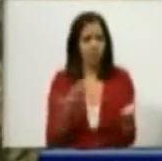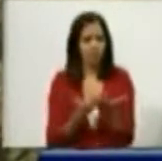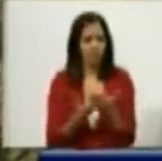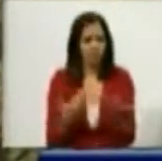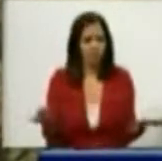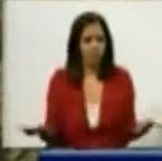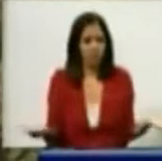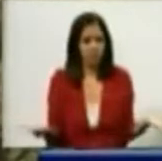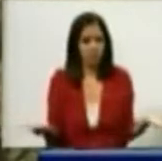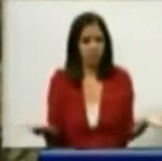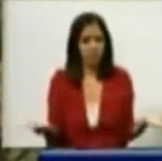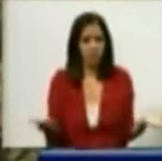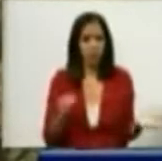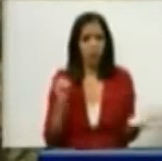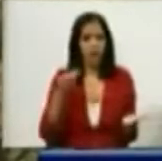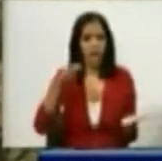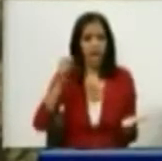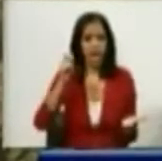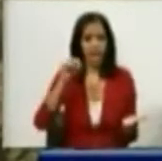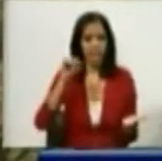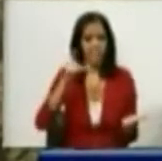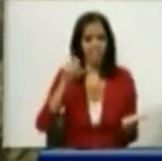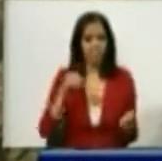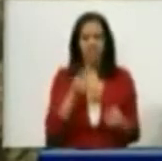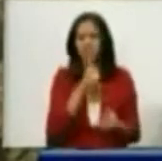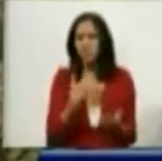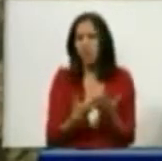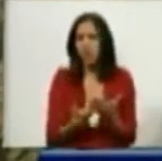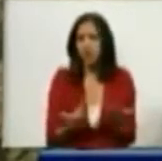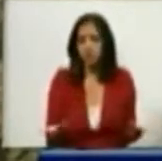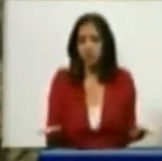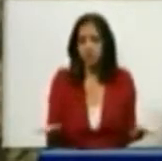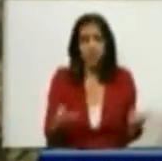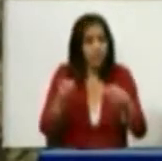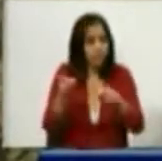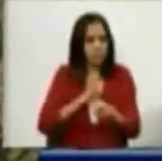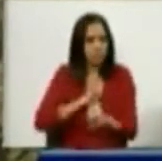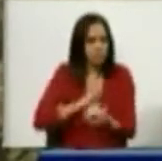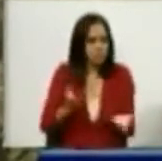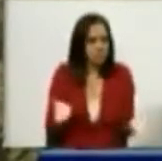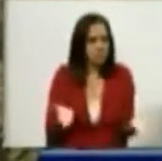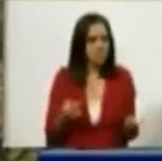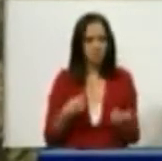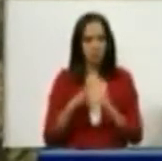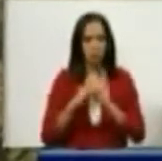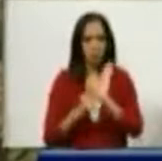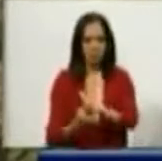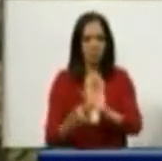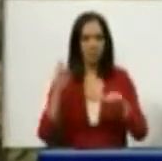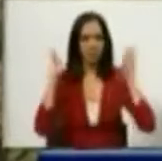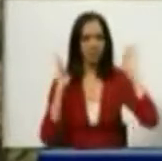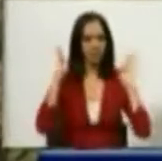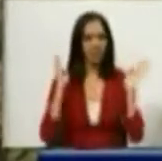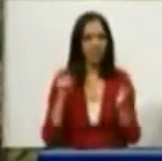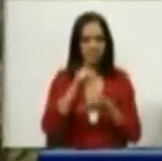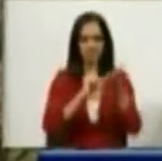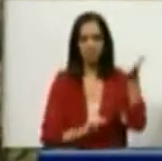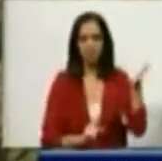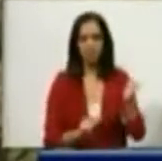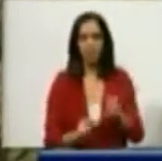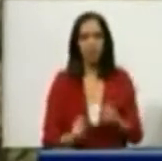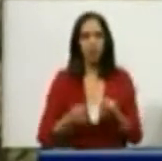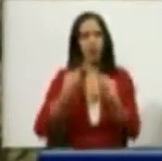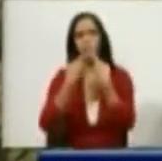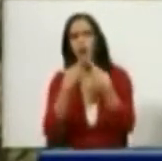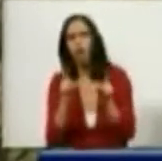o el de latillo de Qué partido son de ellos y todos presentaron candidatos con otros